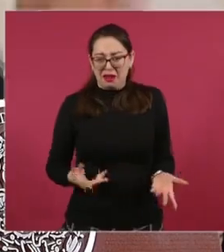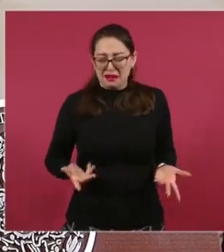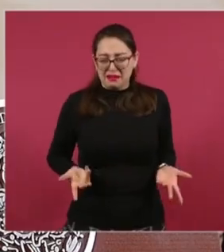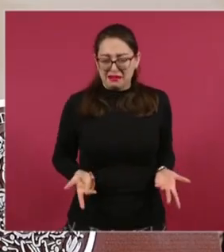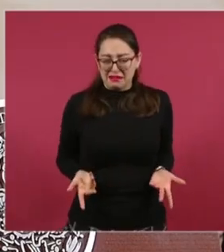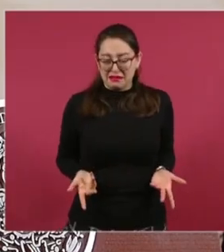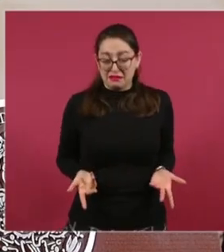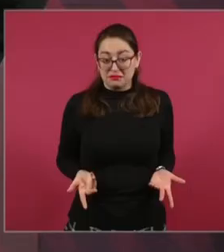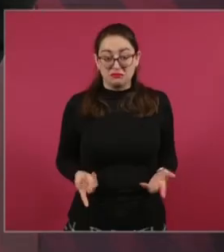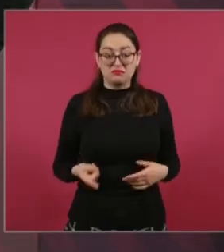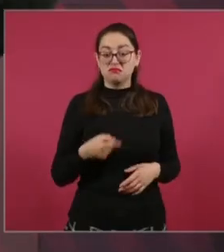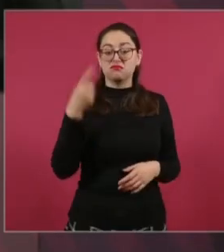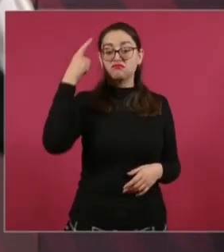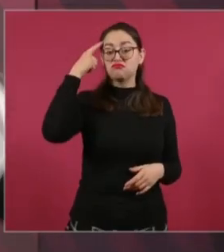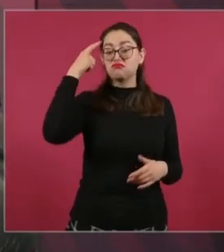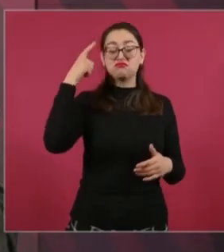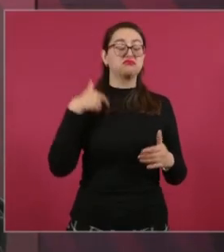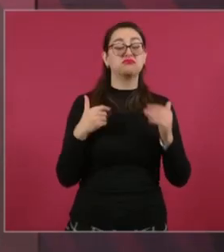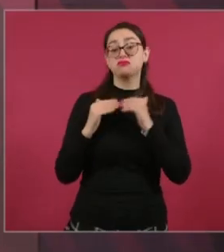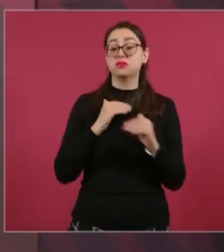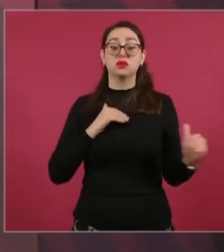Porque ese era el pensamiento